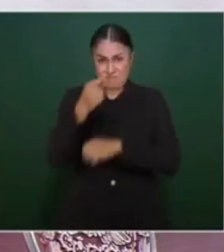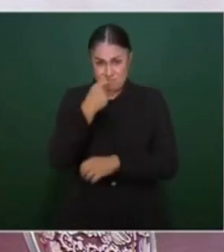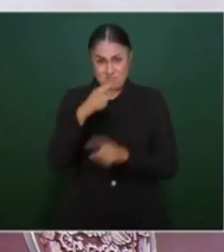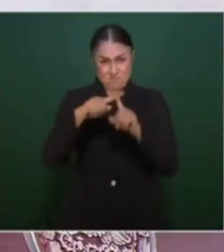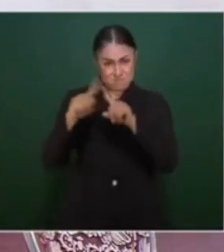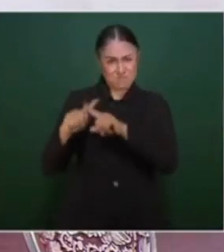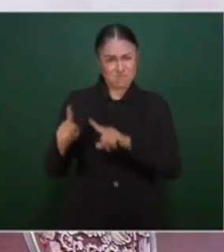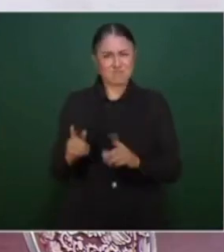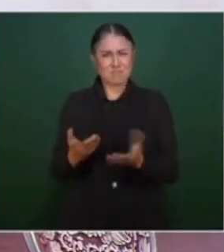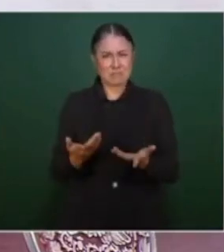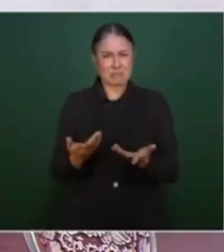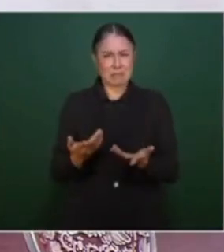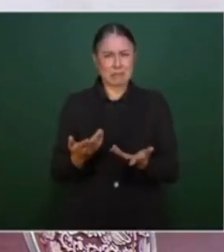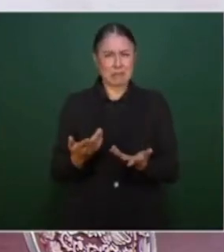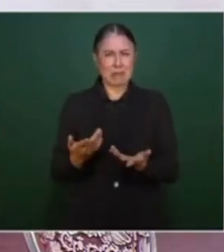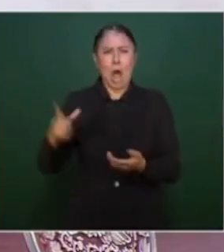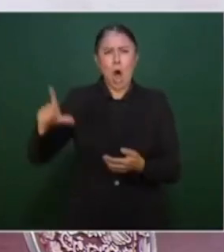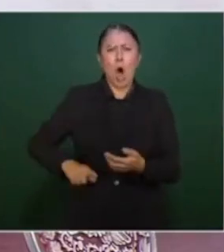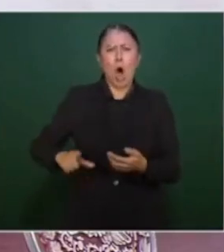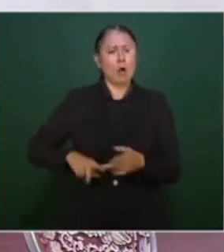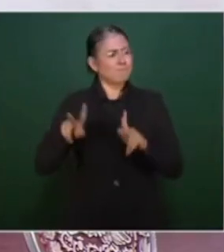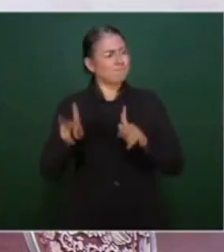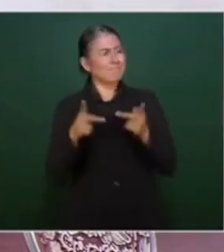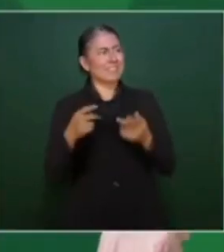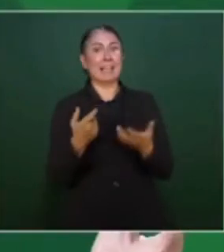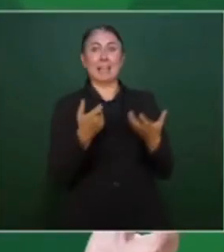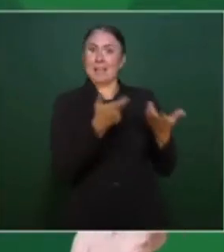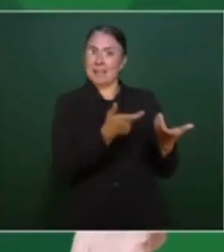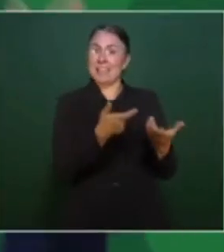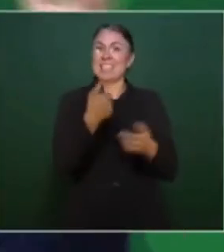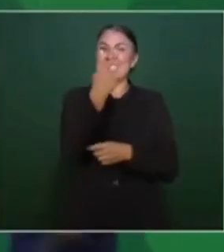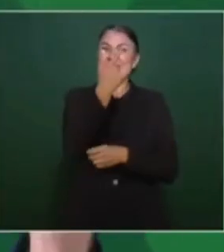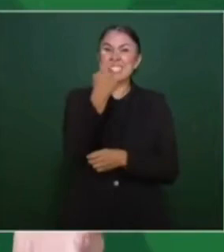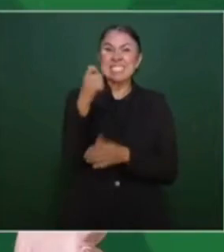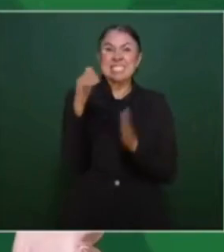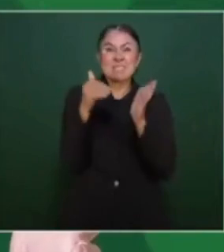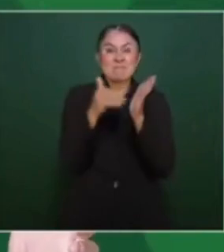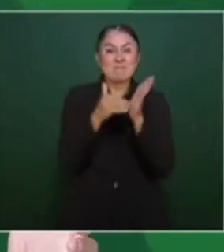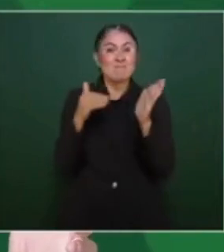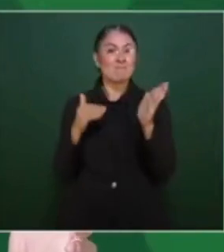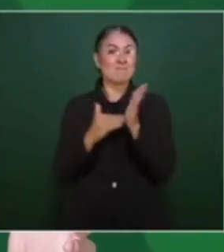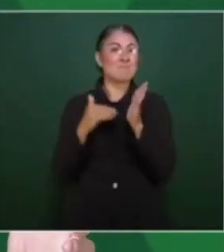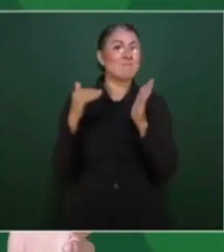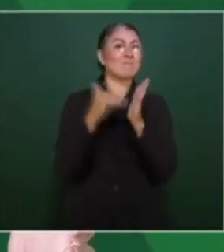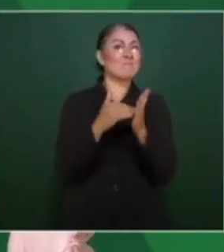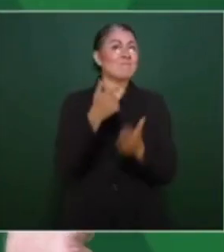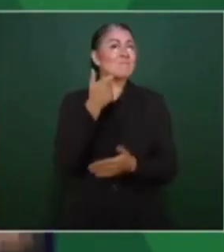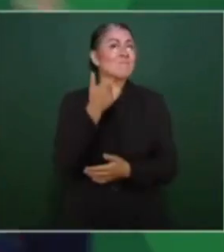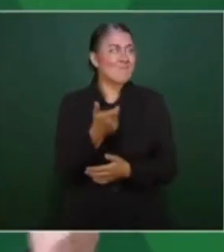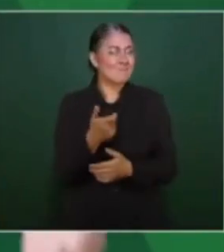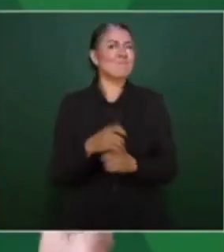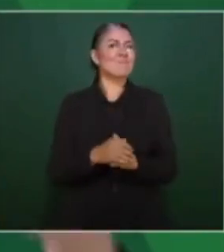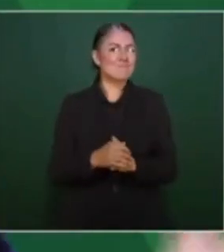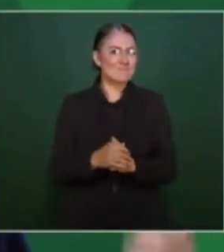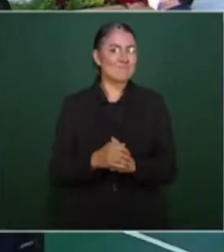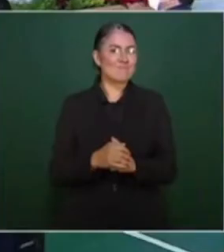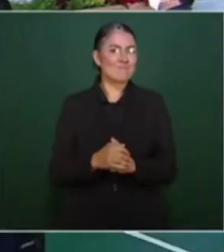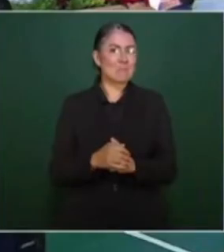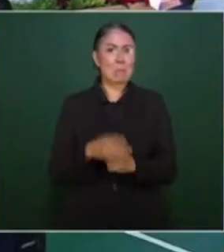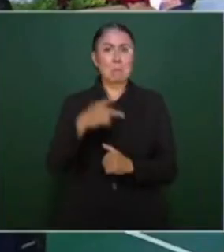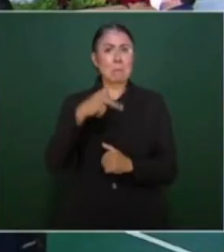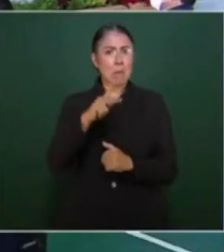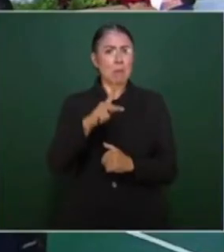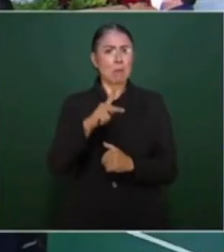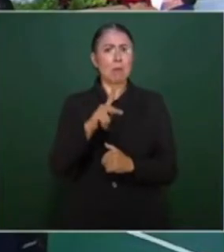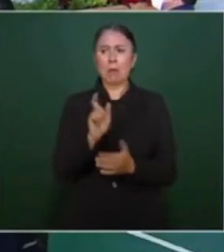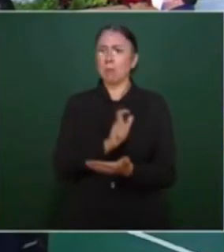le vendían al gobierno 100,000 millones de pesos de medicamentos y muchas veces no entregaban